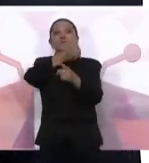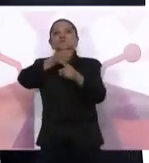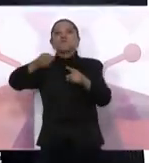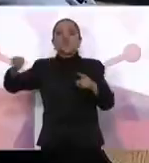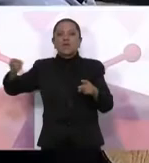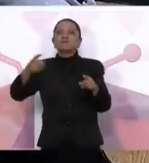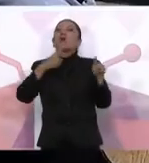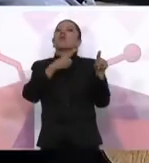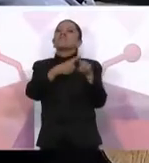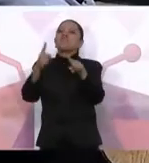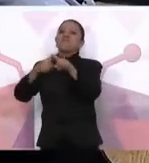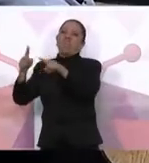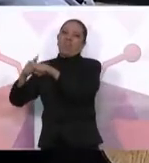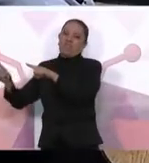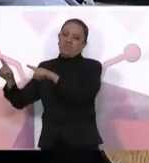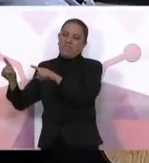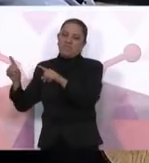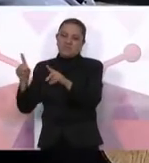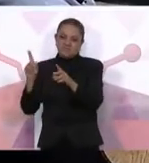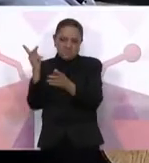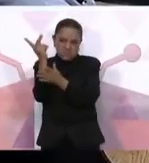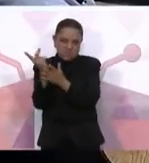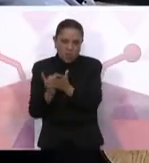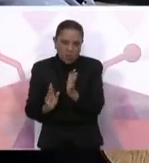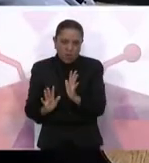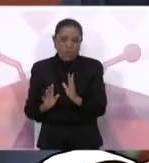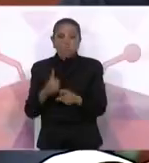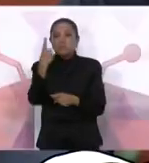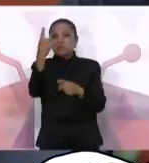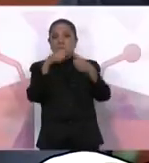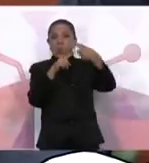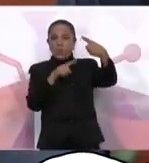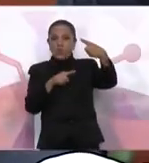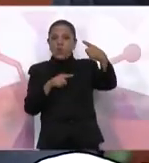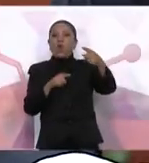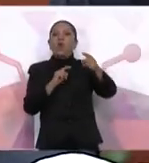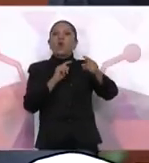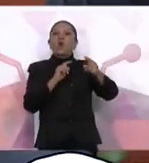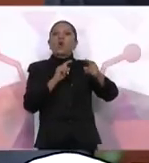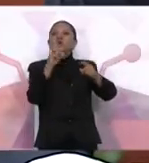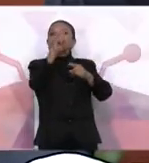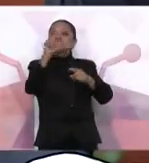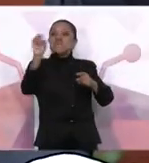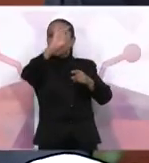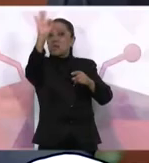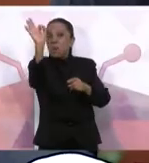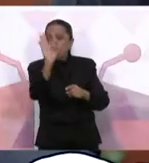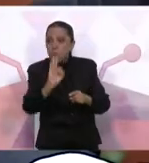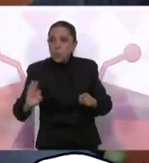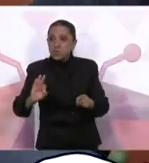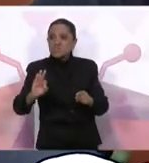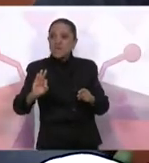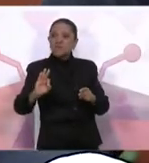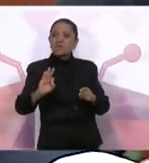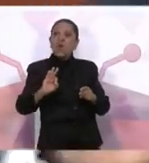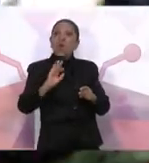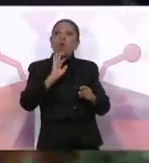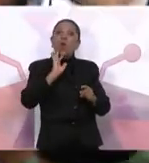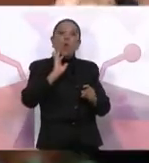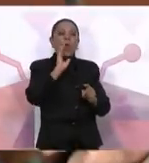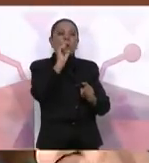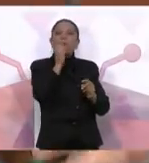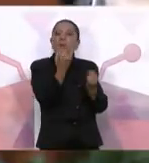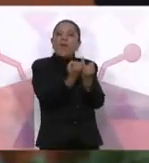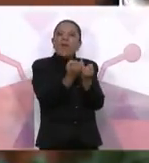unidades dos grandes proyectos 1 tratamiento al 100% de residuos sólidos urbanos y